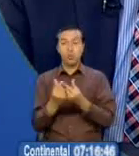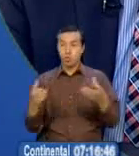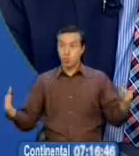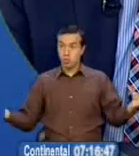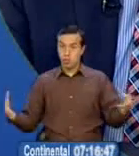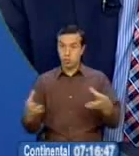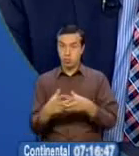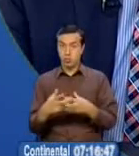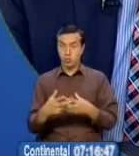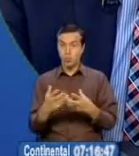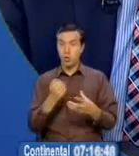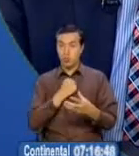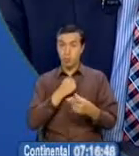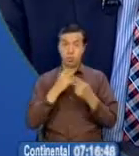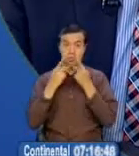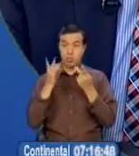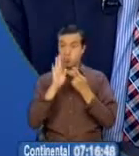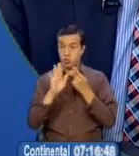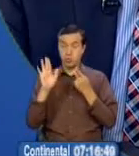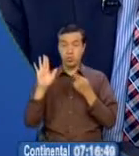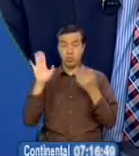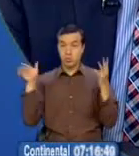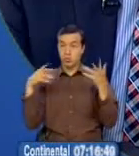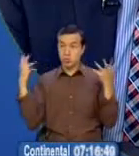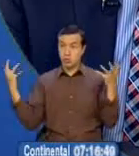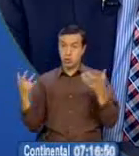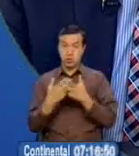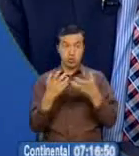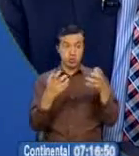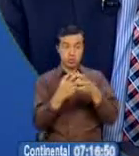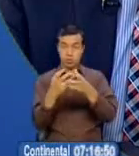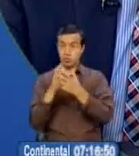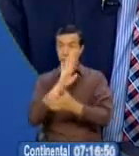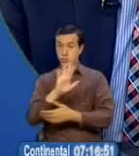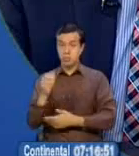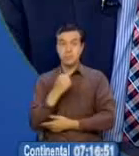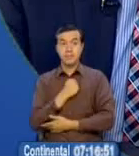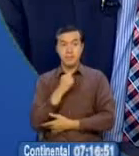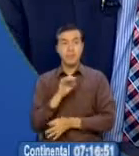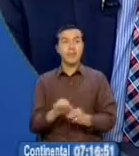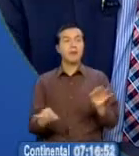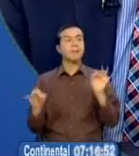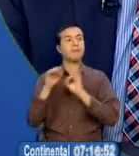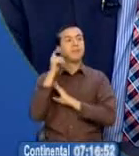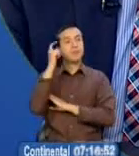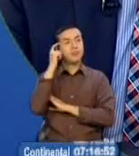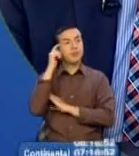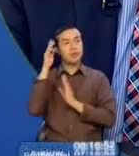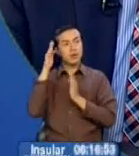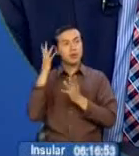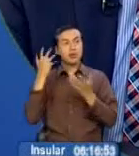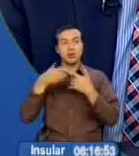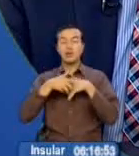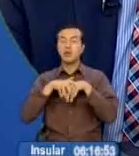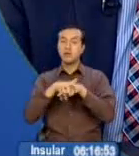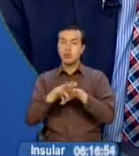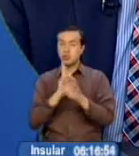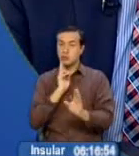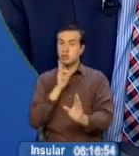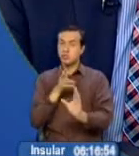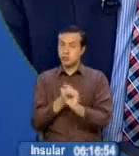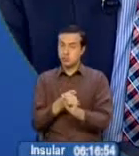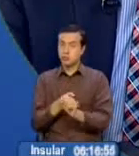bien público, es una colectividad de colectivos, pues tenemos que pensarla en eso, en integración y